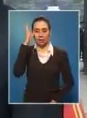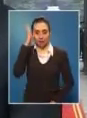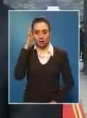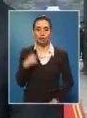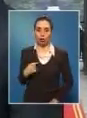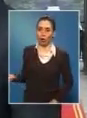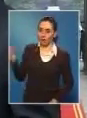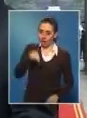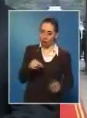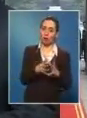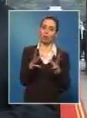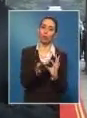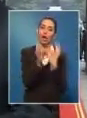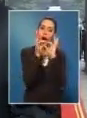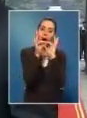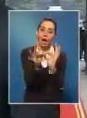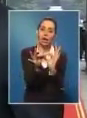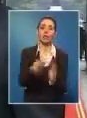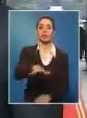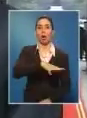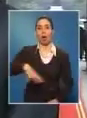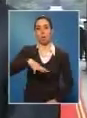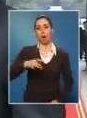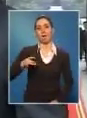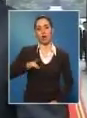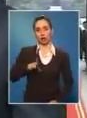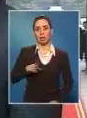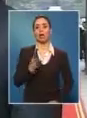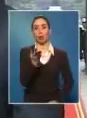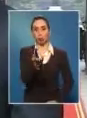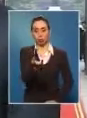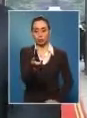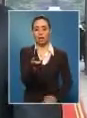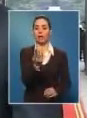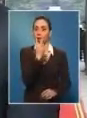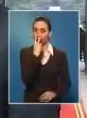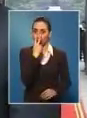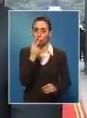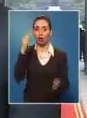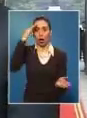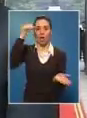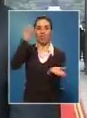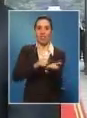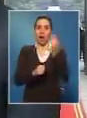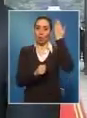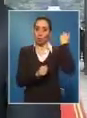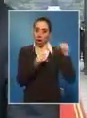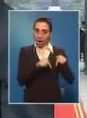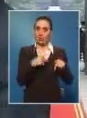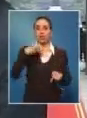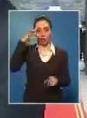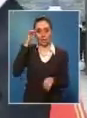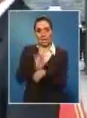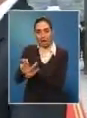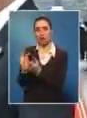Y estoy aquí muy agradecido con el pueblo chileno. Ustedes han conocido las dictaduras y sé que las condenan.